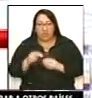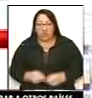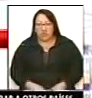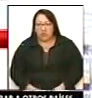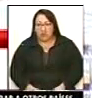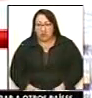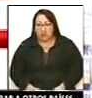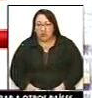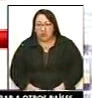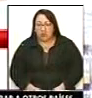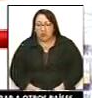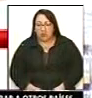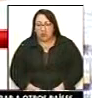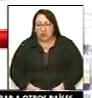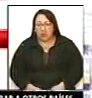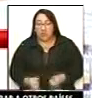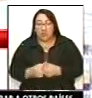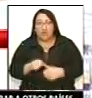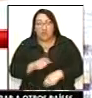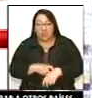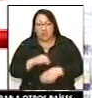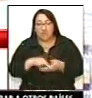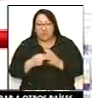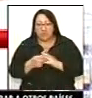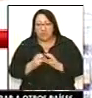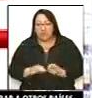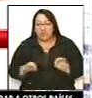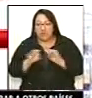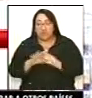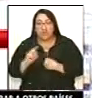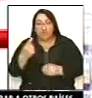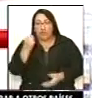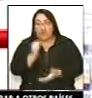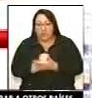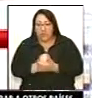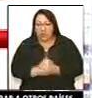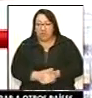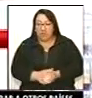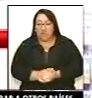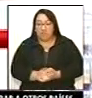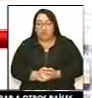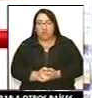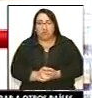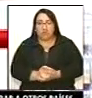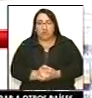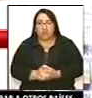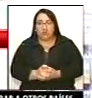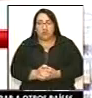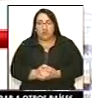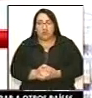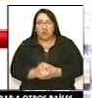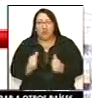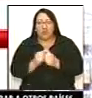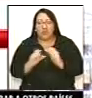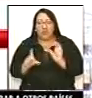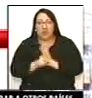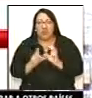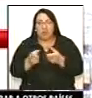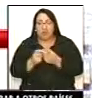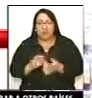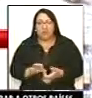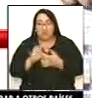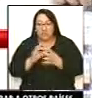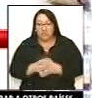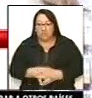y por razones de conveniencia en el tiempo, lo ideal sería primero aprobar la ley de la Comisión Especial.